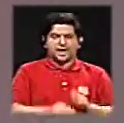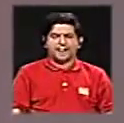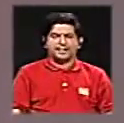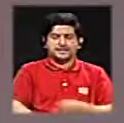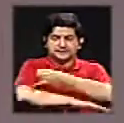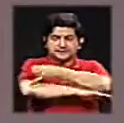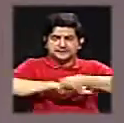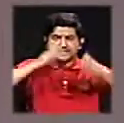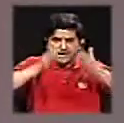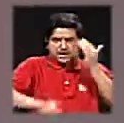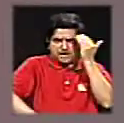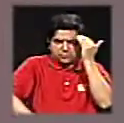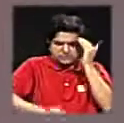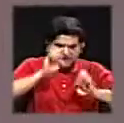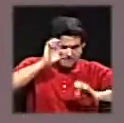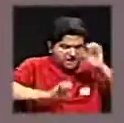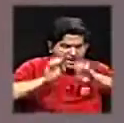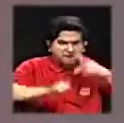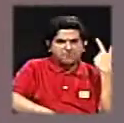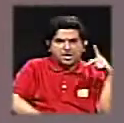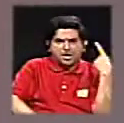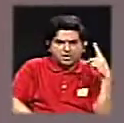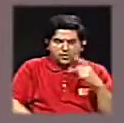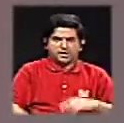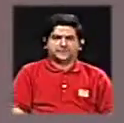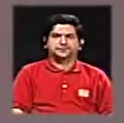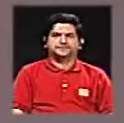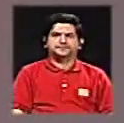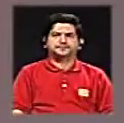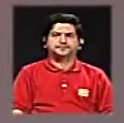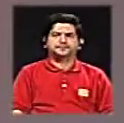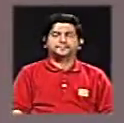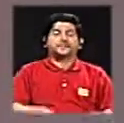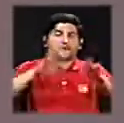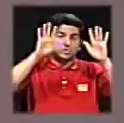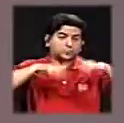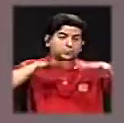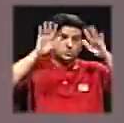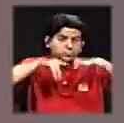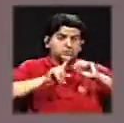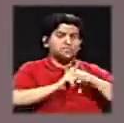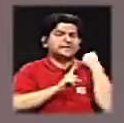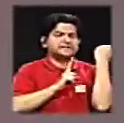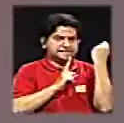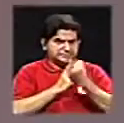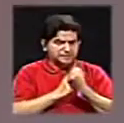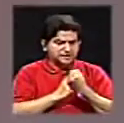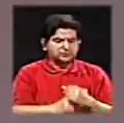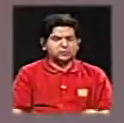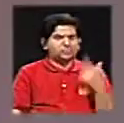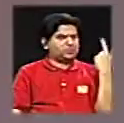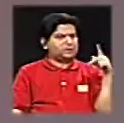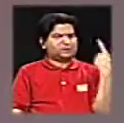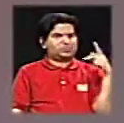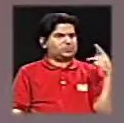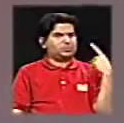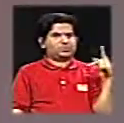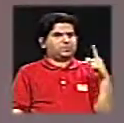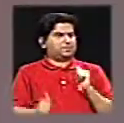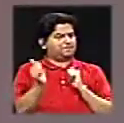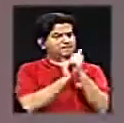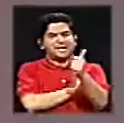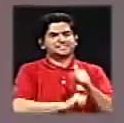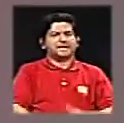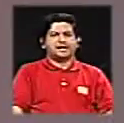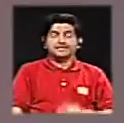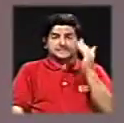ingeniería que supieran evaluar el riesgo. Bajo lluvia, bajo condiciones de mucha lluvia, era muy arriesgado pasar por ahí